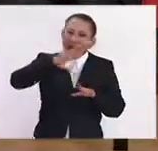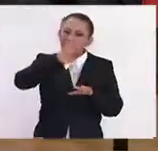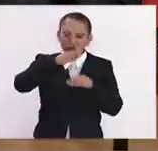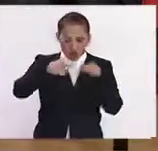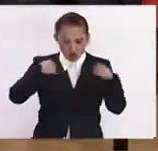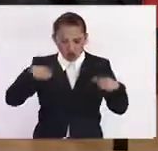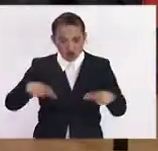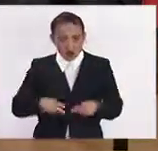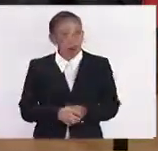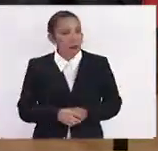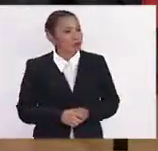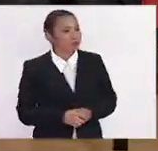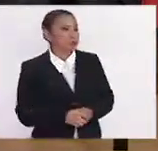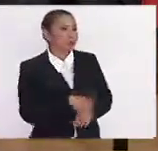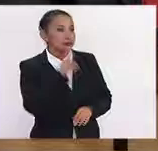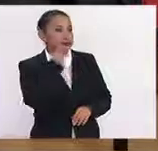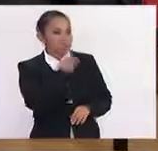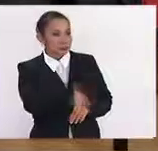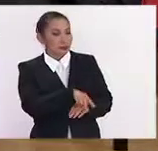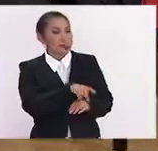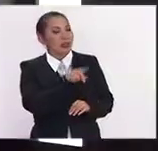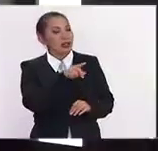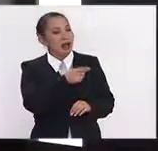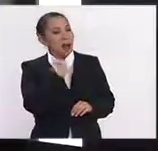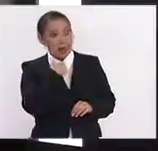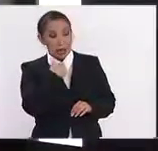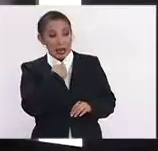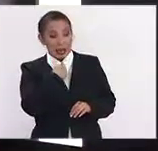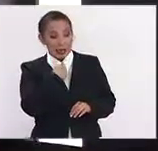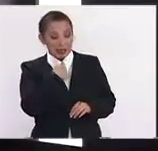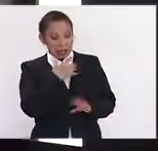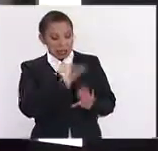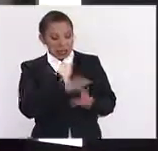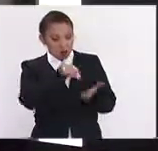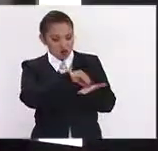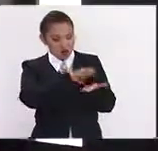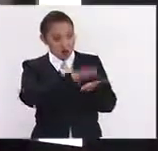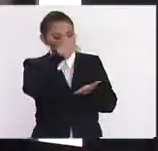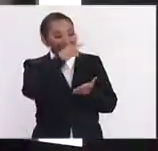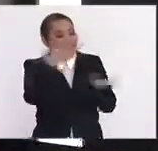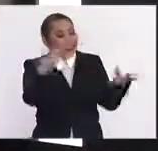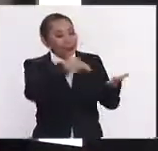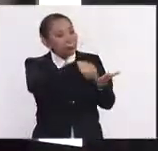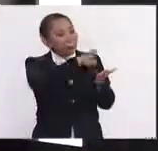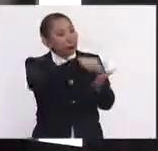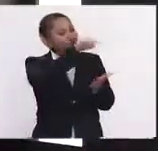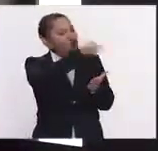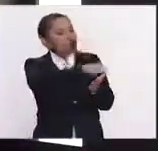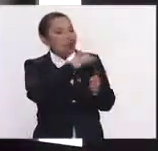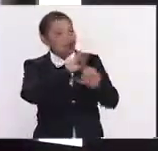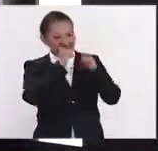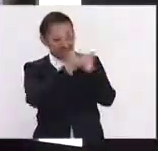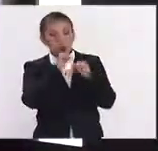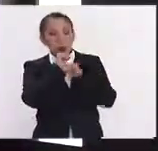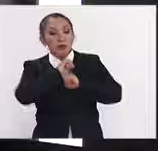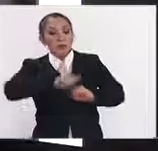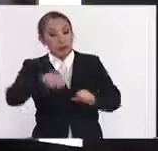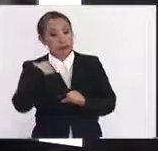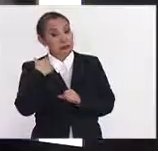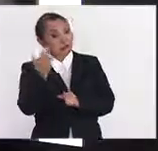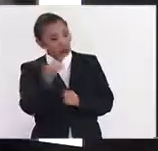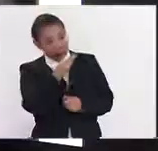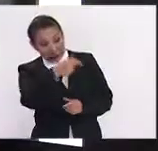todos lados? Pues exactamente a mí me contrataron para hacer una pintura, una agencia de publicidad mexicana muy